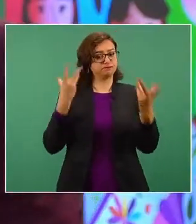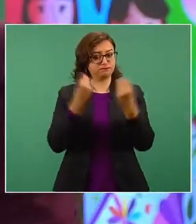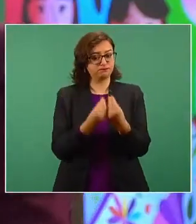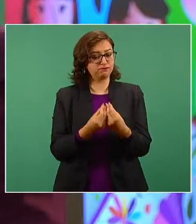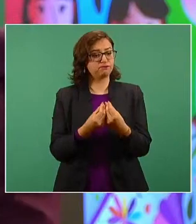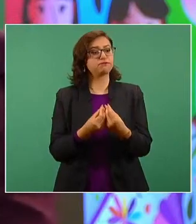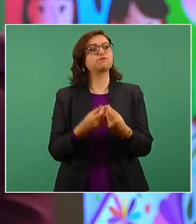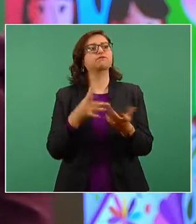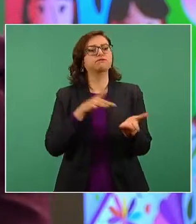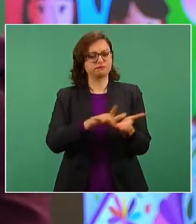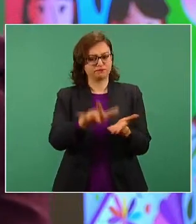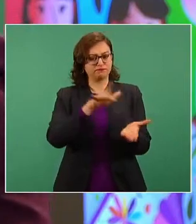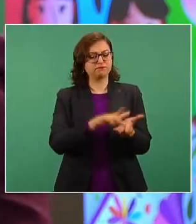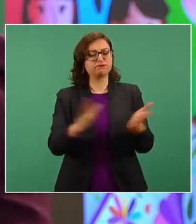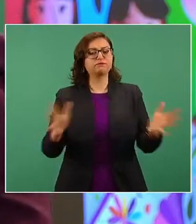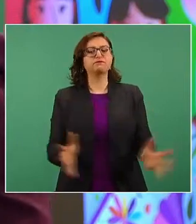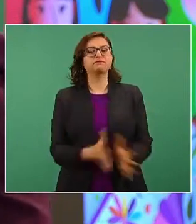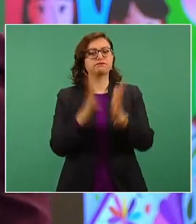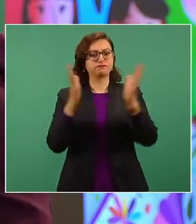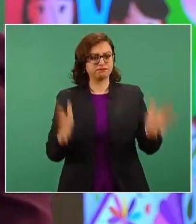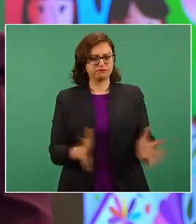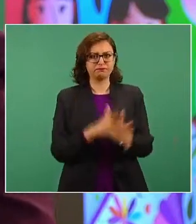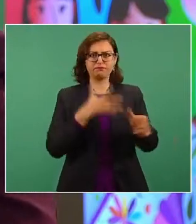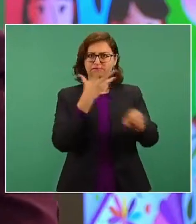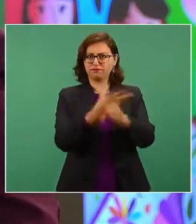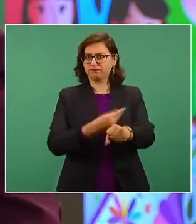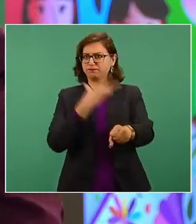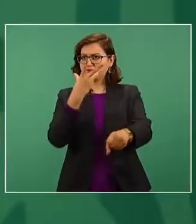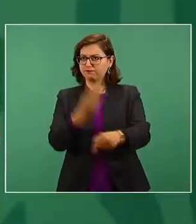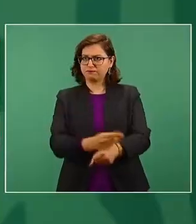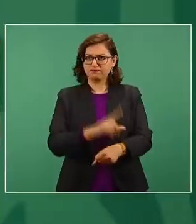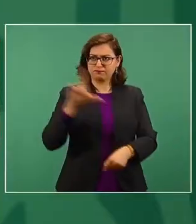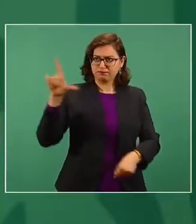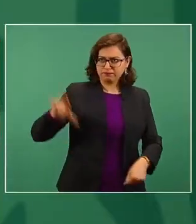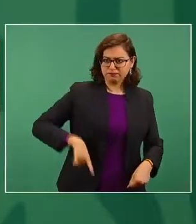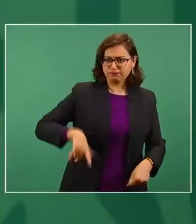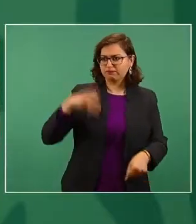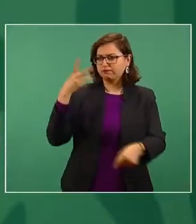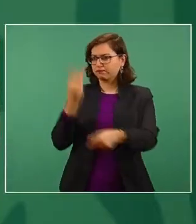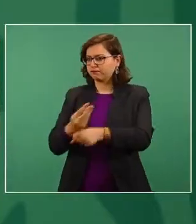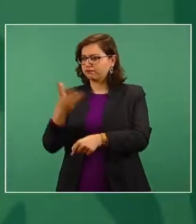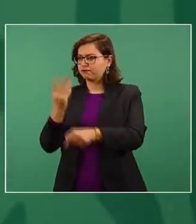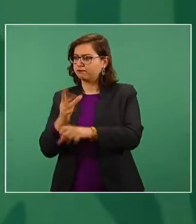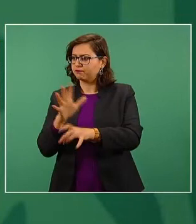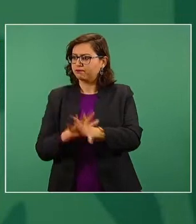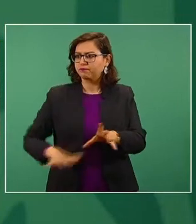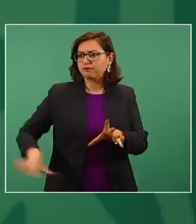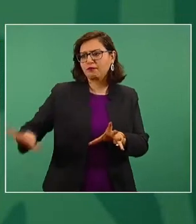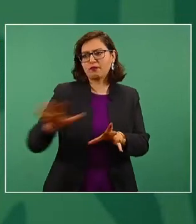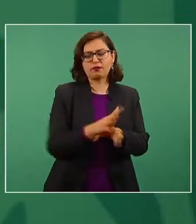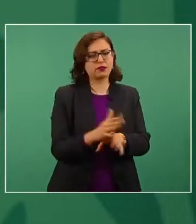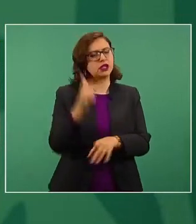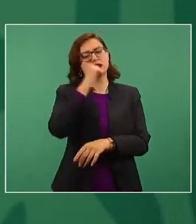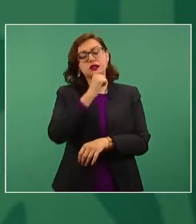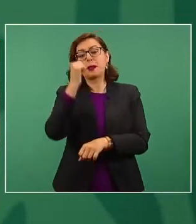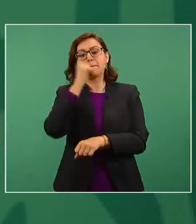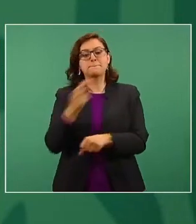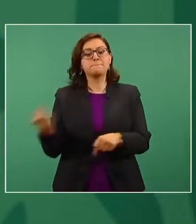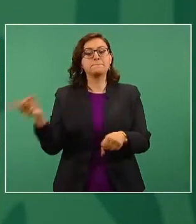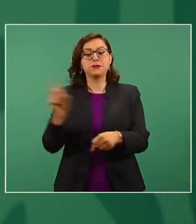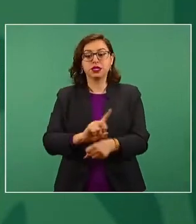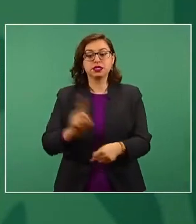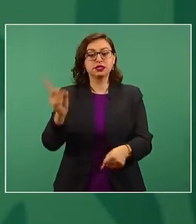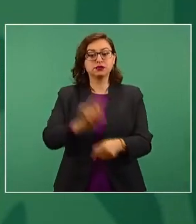vida pública y de la vida privada, cotidianamente, desde todos los espacios, como las mujeres que hoy